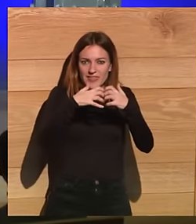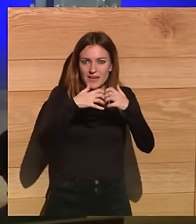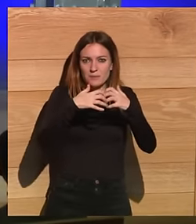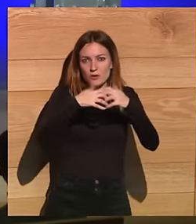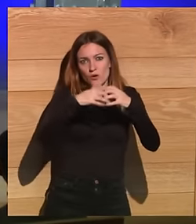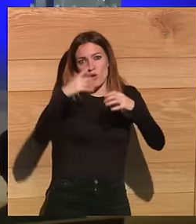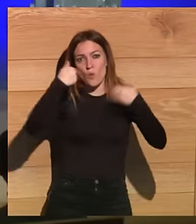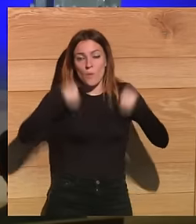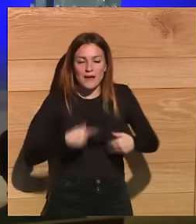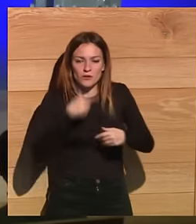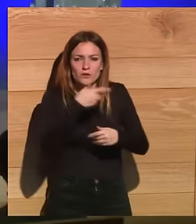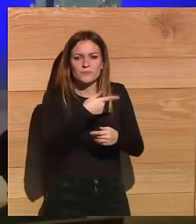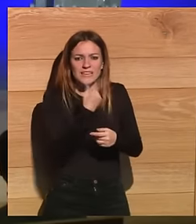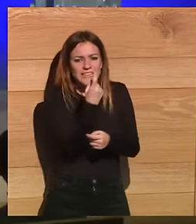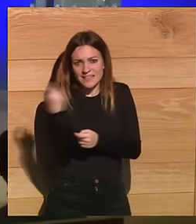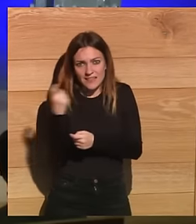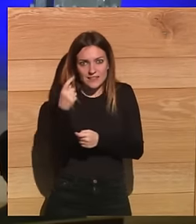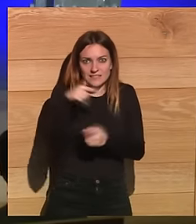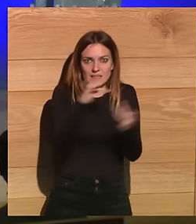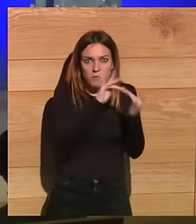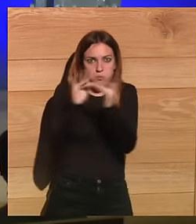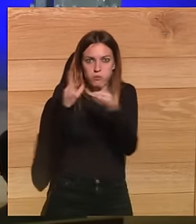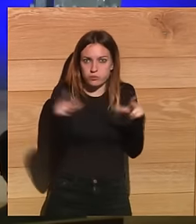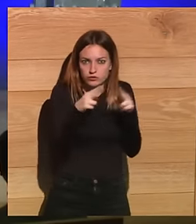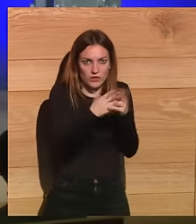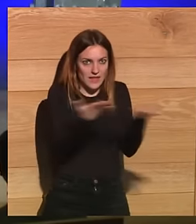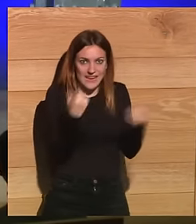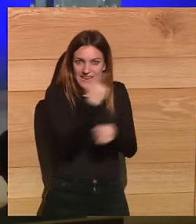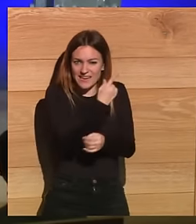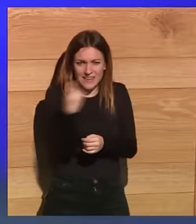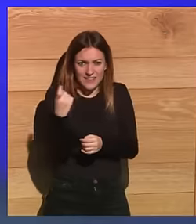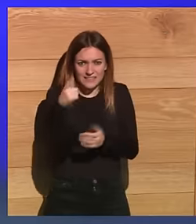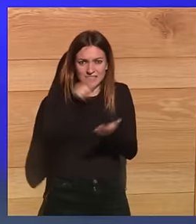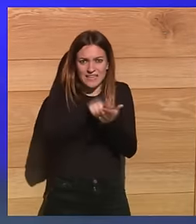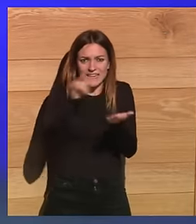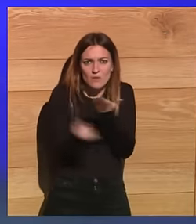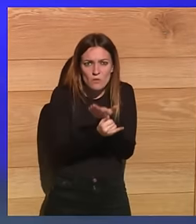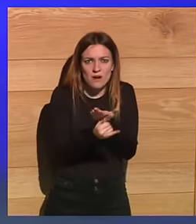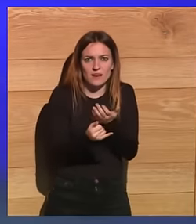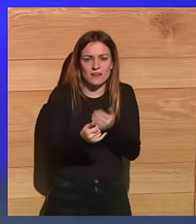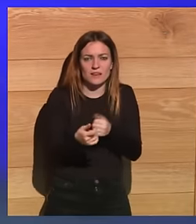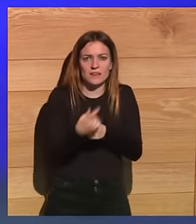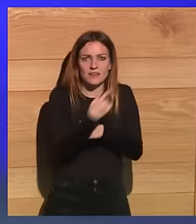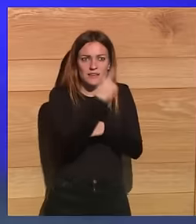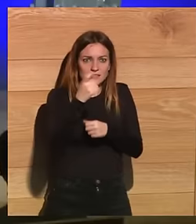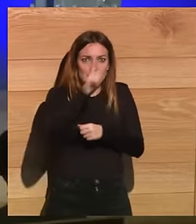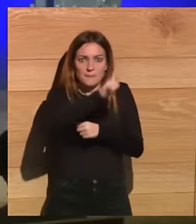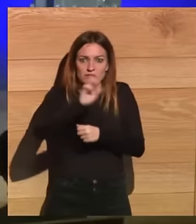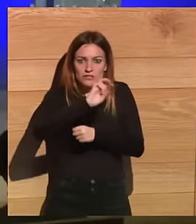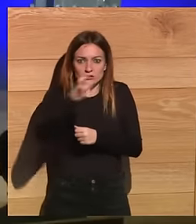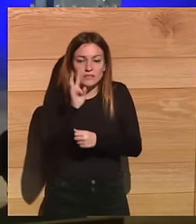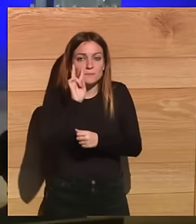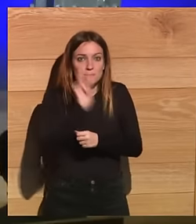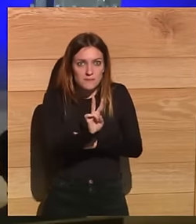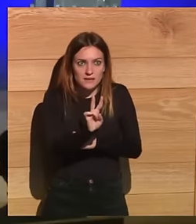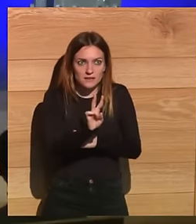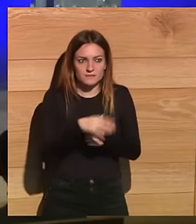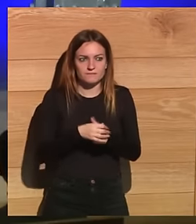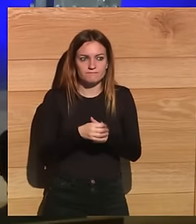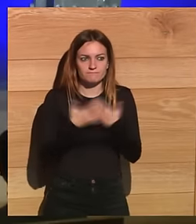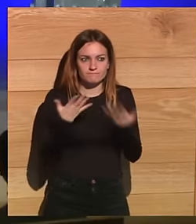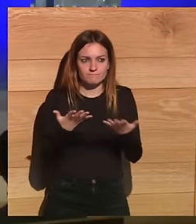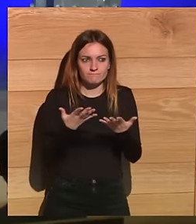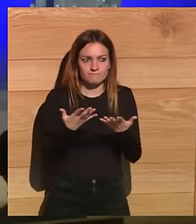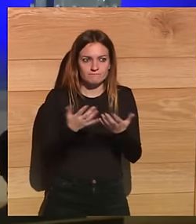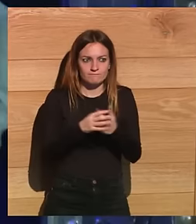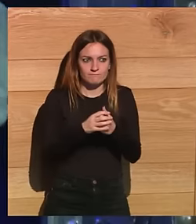interacciones sociales. El cerebro humano necesita el lenguaje, necesita ver a otras personas. Y esto al final se